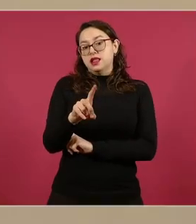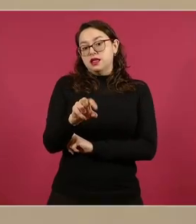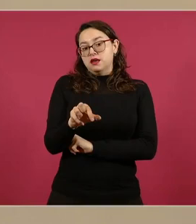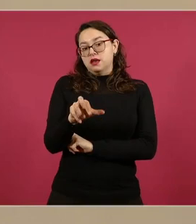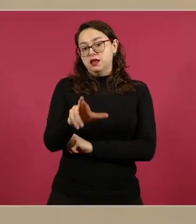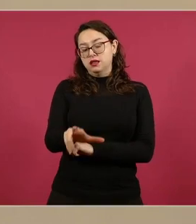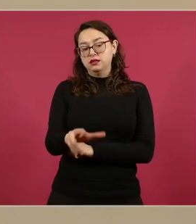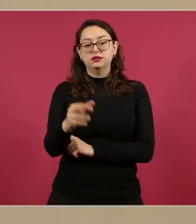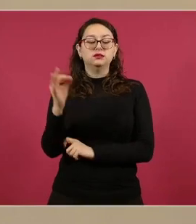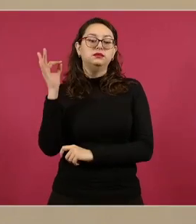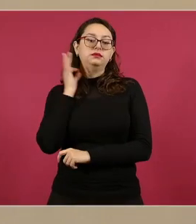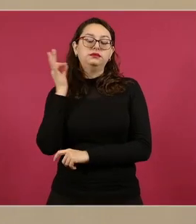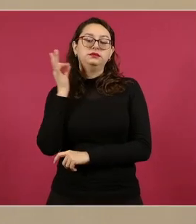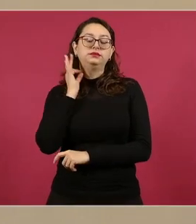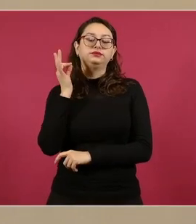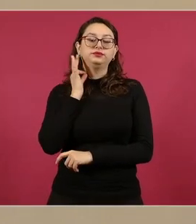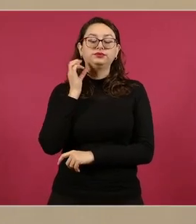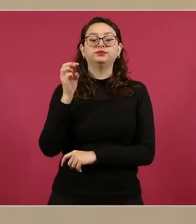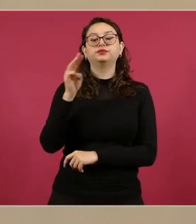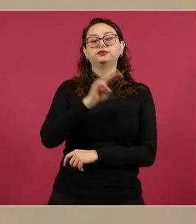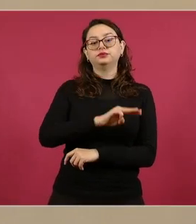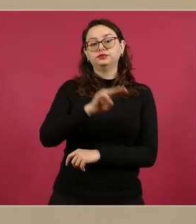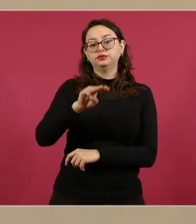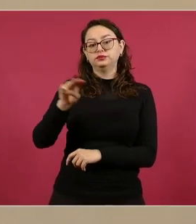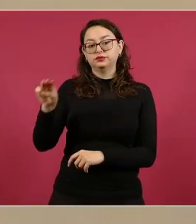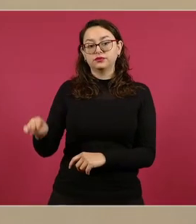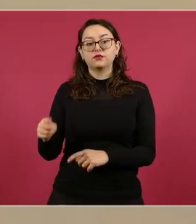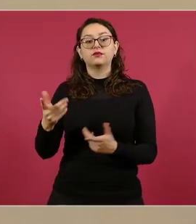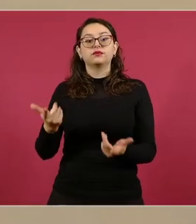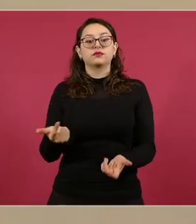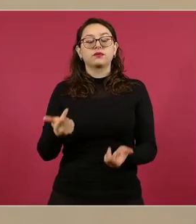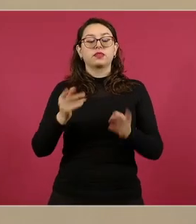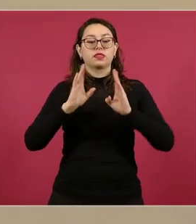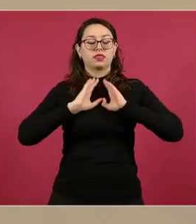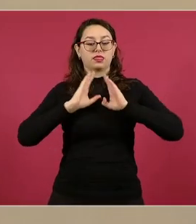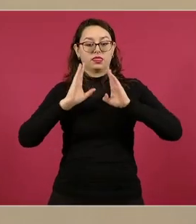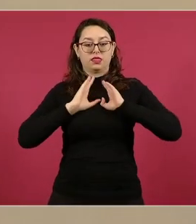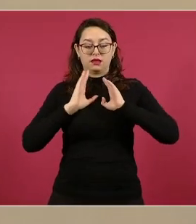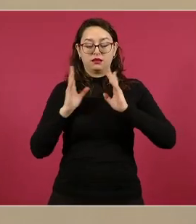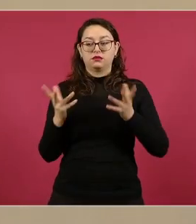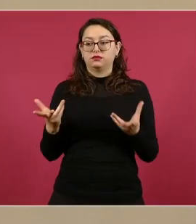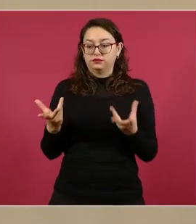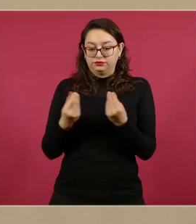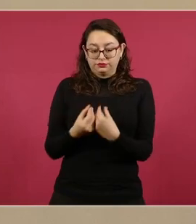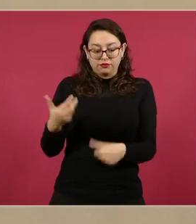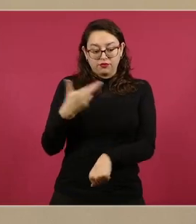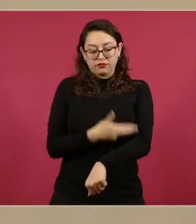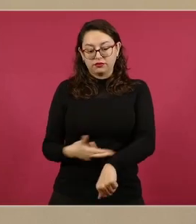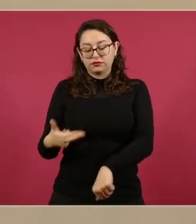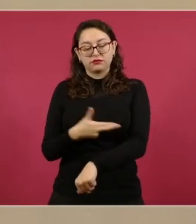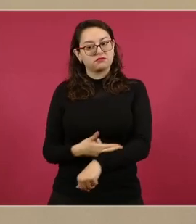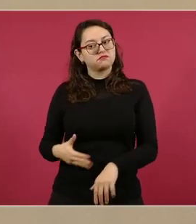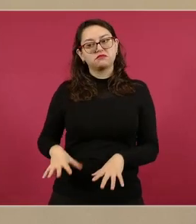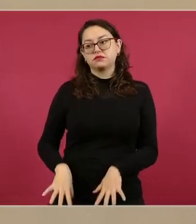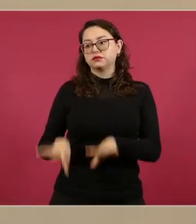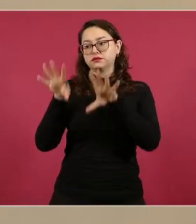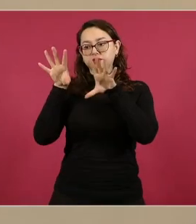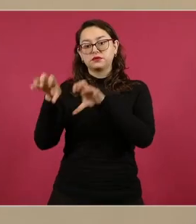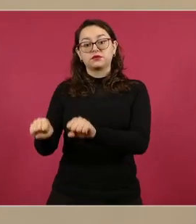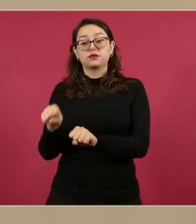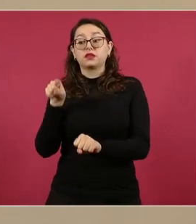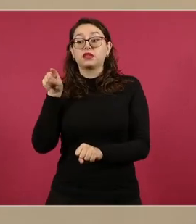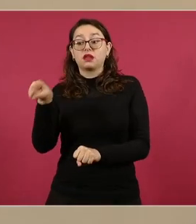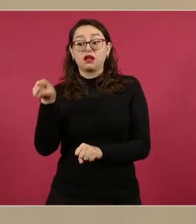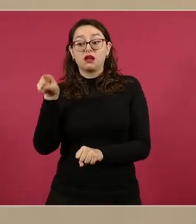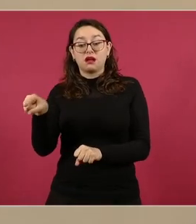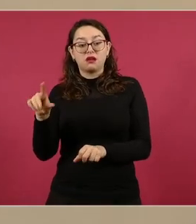Estado de Michoacán, apoyado con el Ejército Mexicano. Se cumplimentó en orden de aprehensión en su contra por su presunta participación en el homicidio